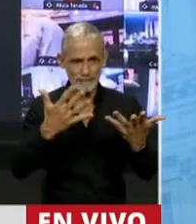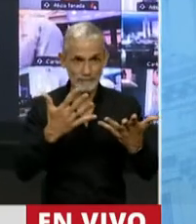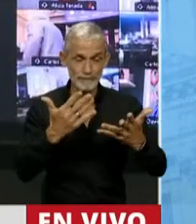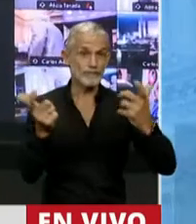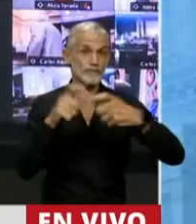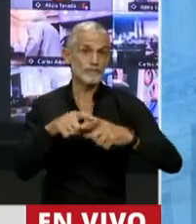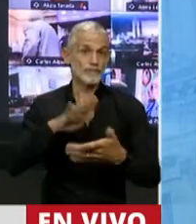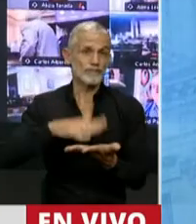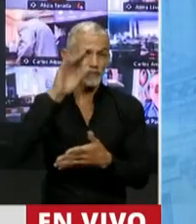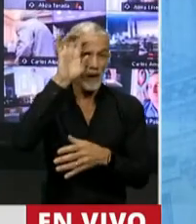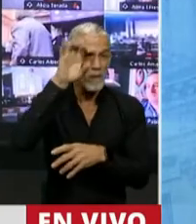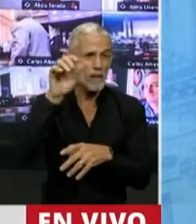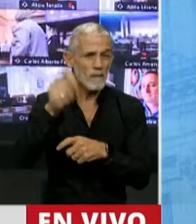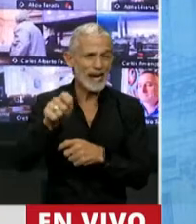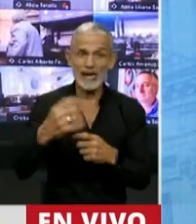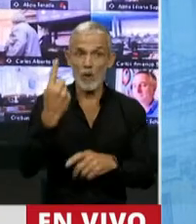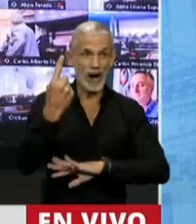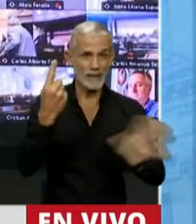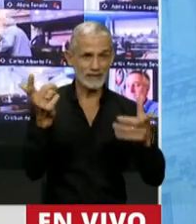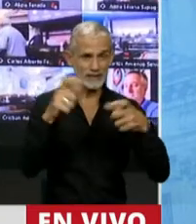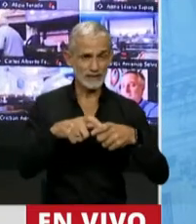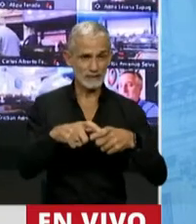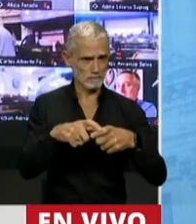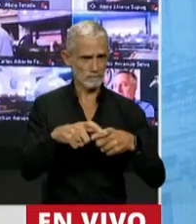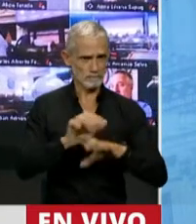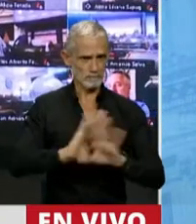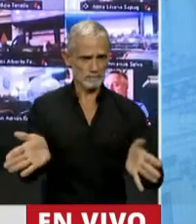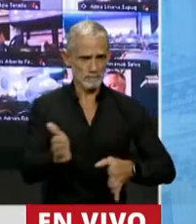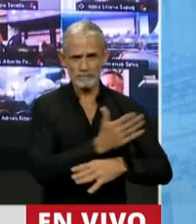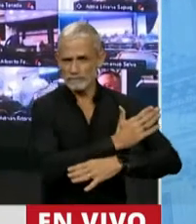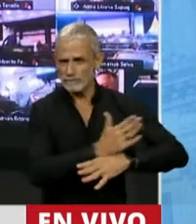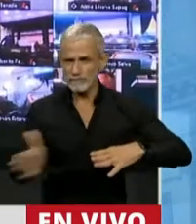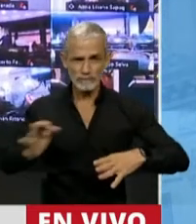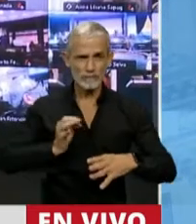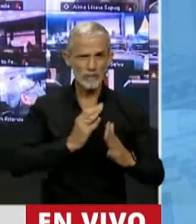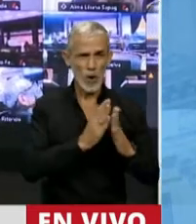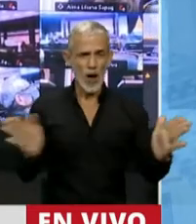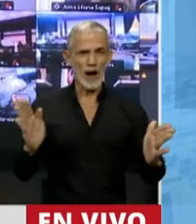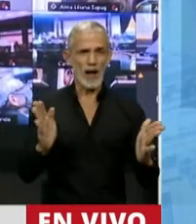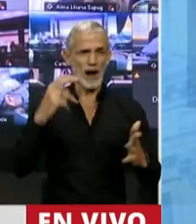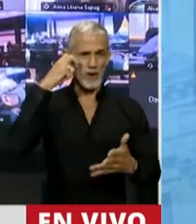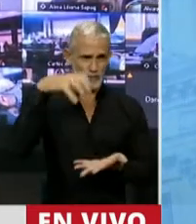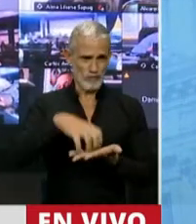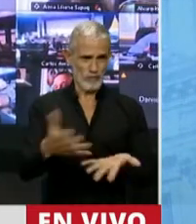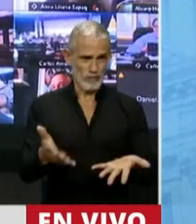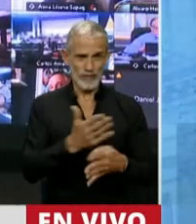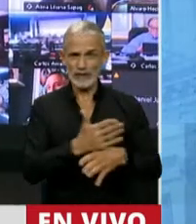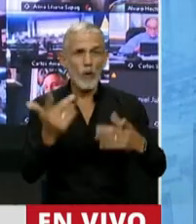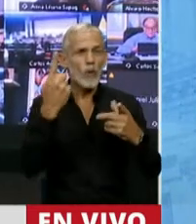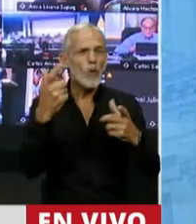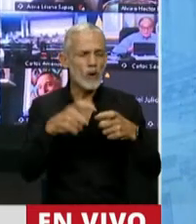comisión de ingeniería por ejemplo se reunió una sola vez durante todo el transcurso de este año parlamentario y para lógicamente